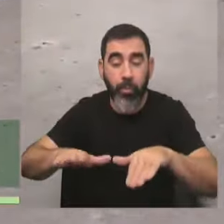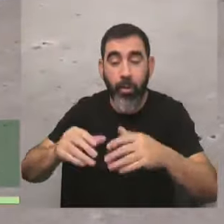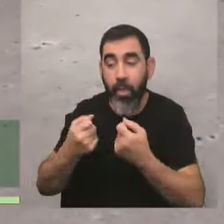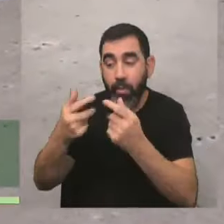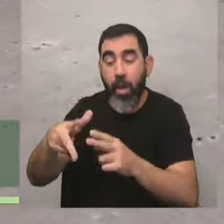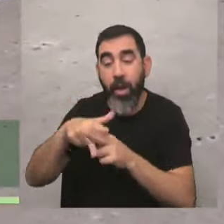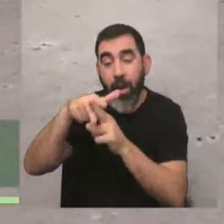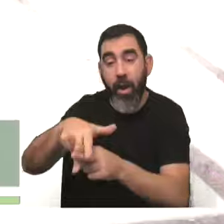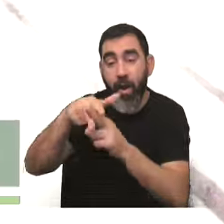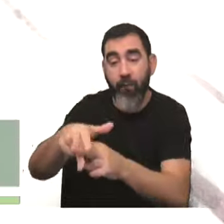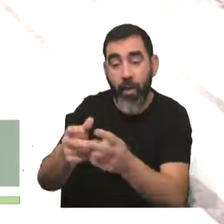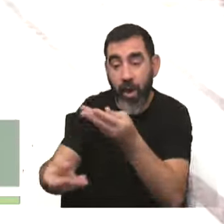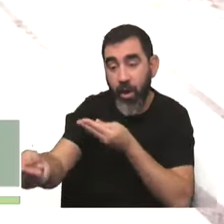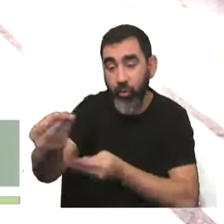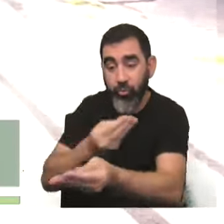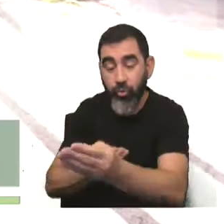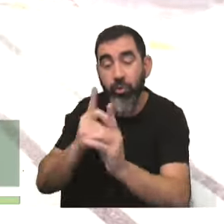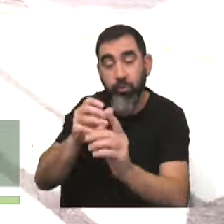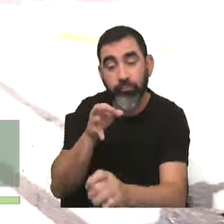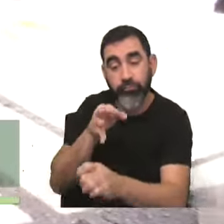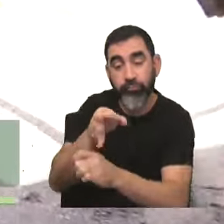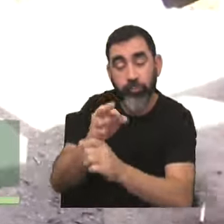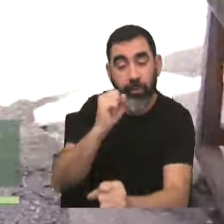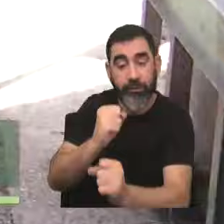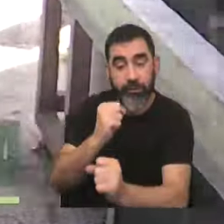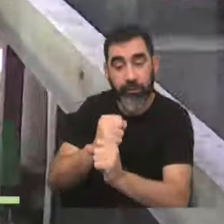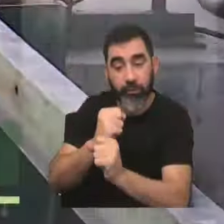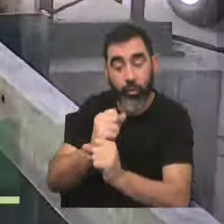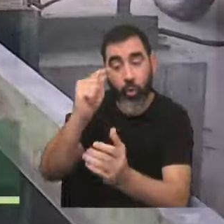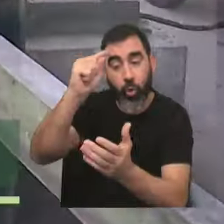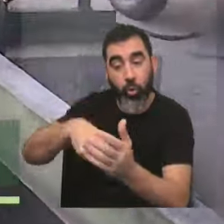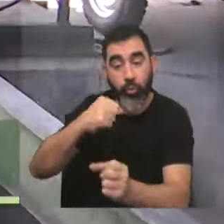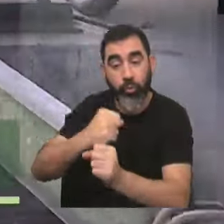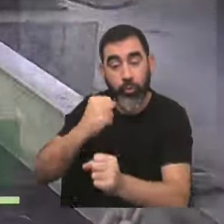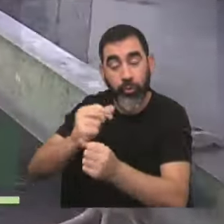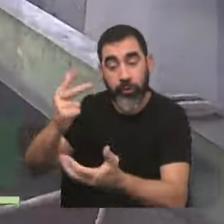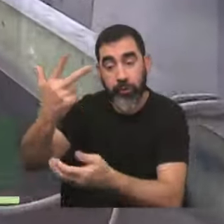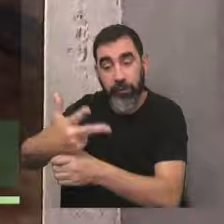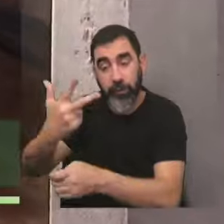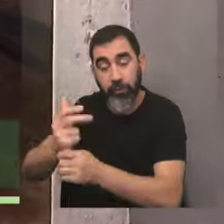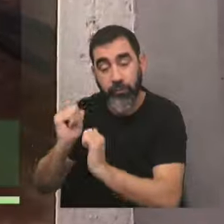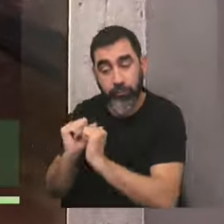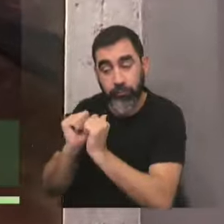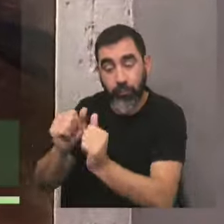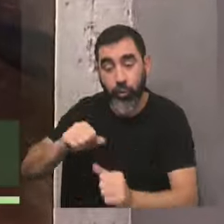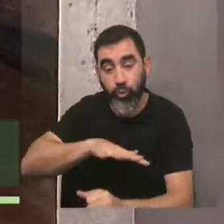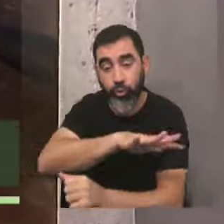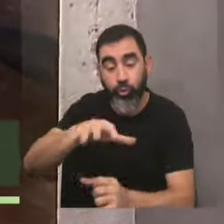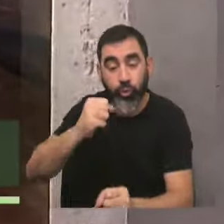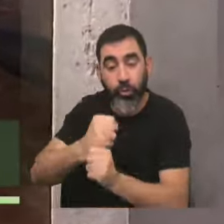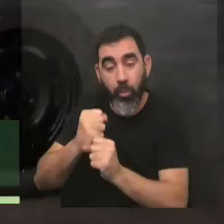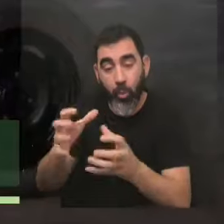caballo que venían usando también brinda capacitación laboral un contrato de trabajo tercerizado y acompañamiento sociolaboral por un